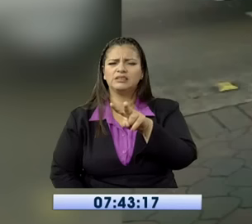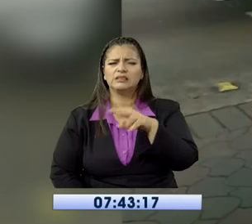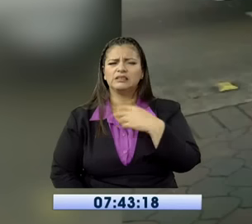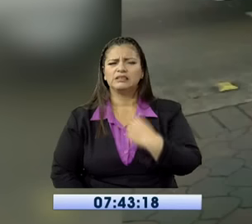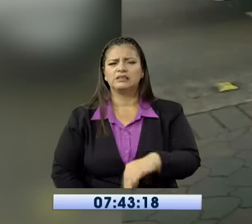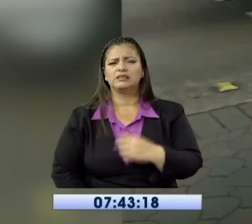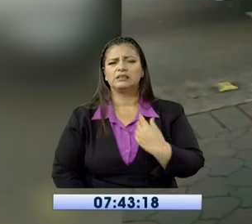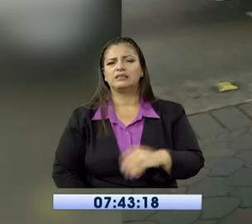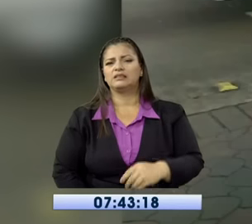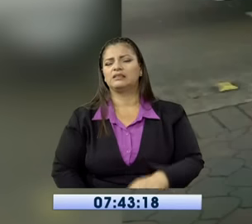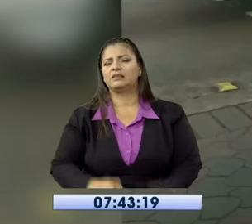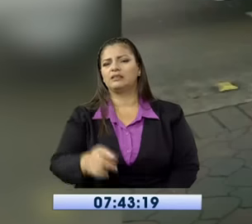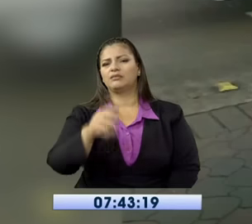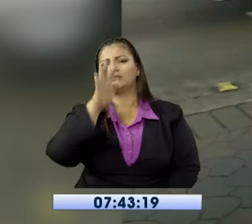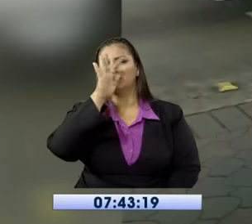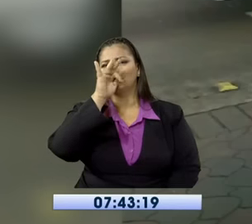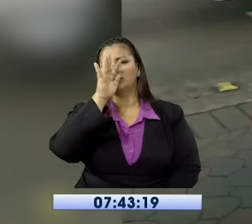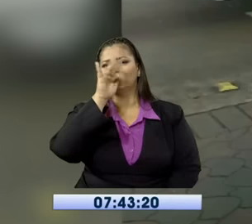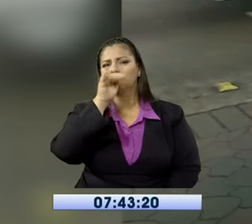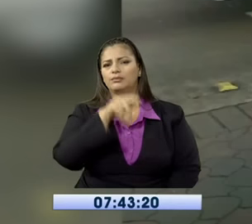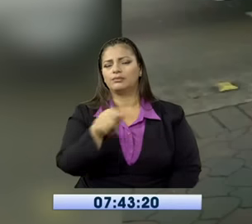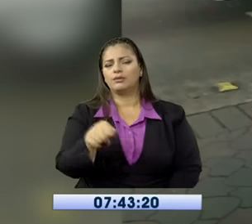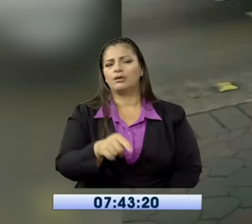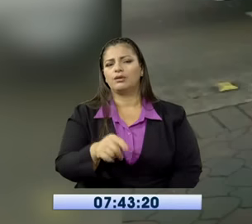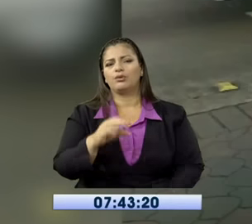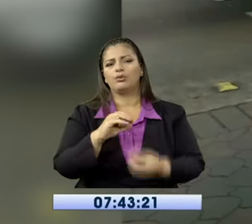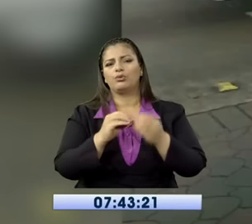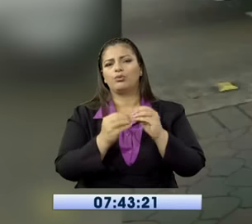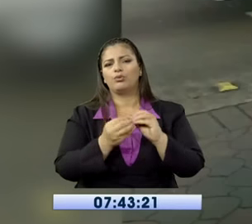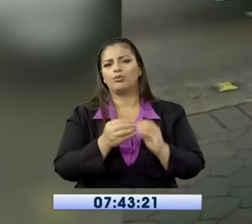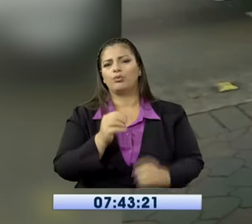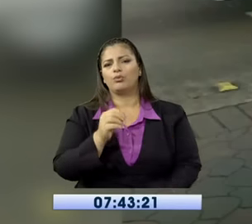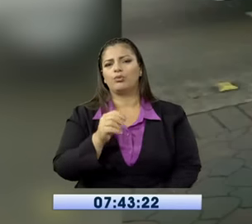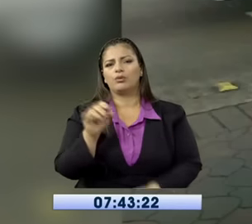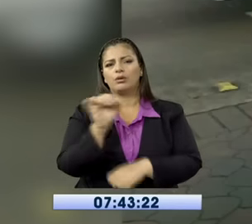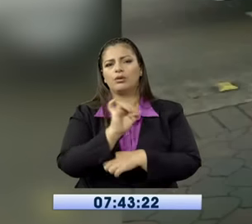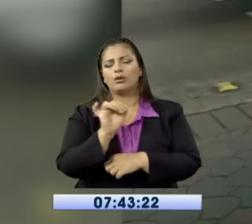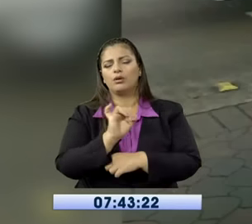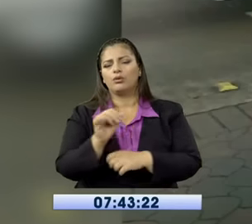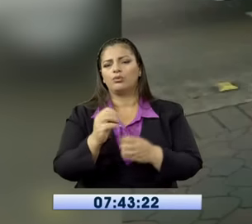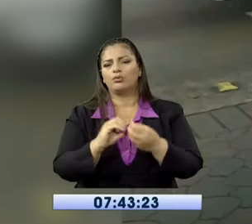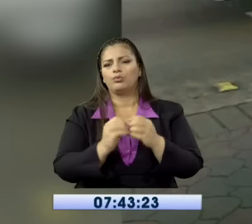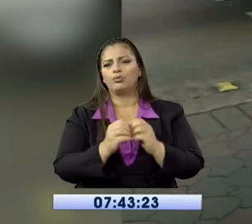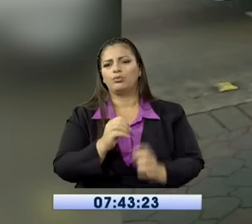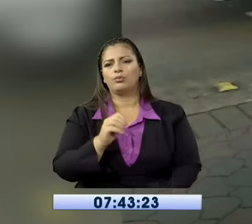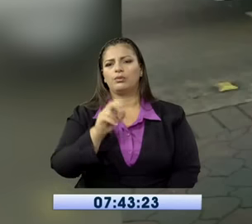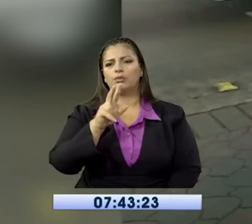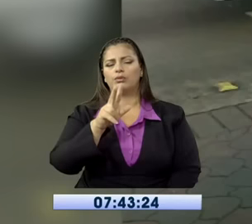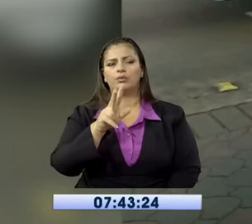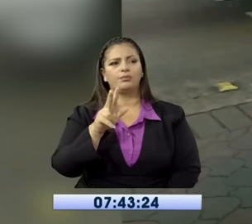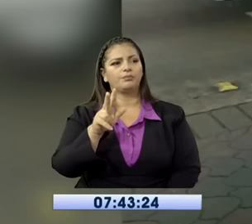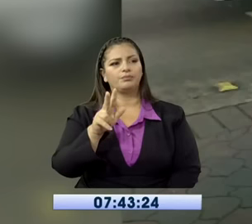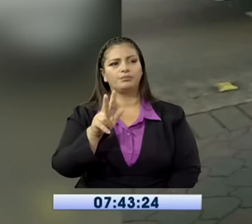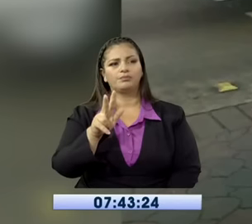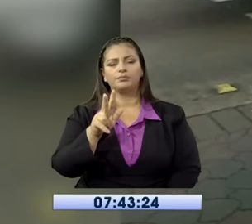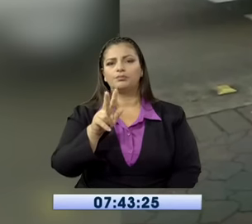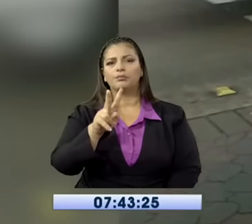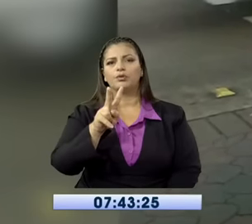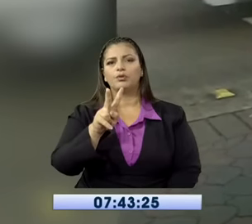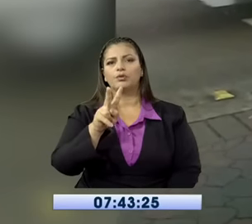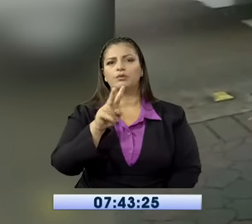257 ahí está la cebra El el cómo se llama el paso cebra para los peatones por supuesto